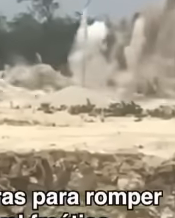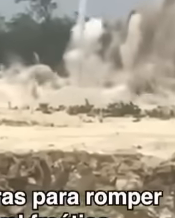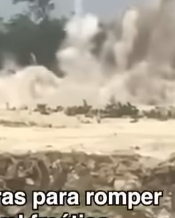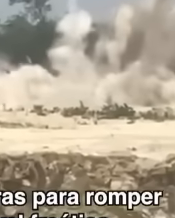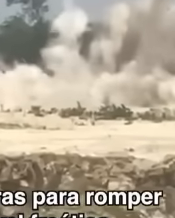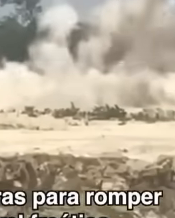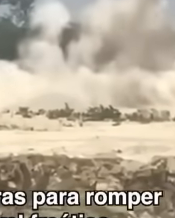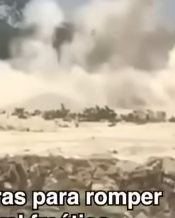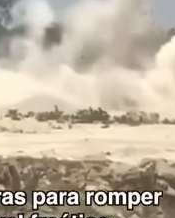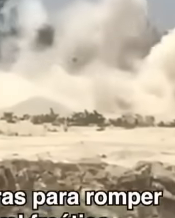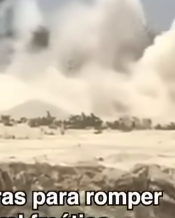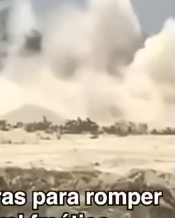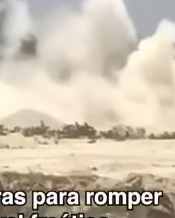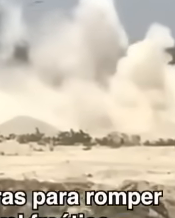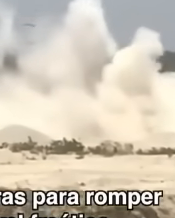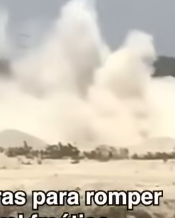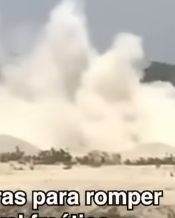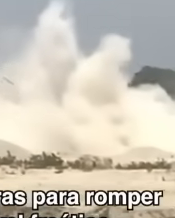Sí.